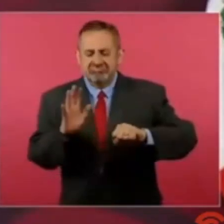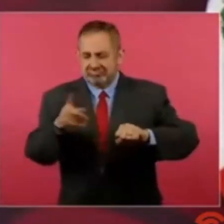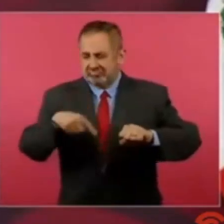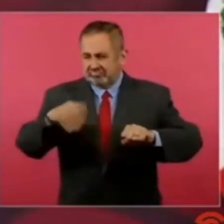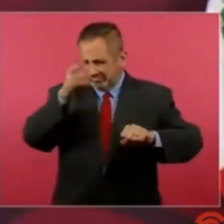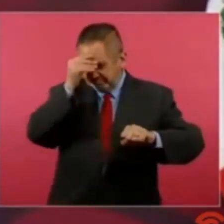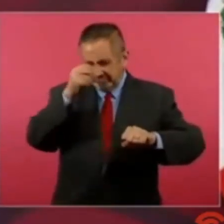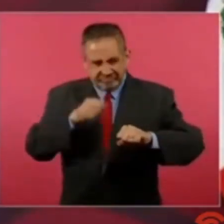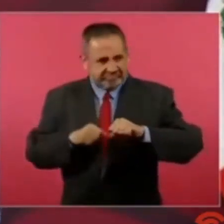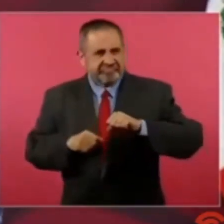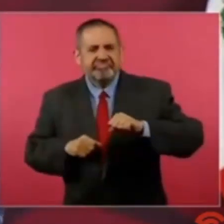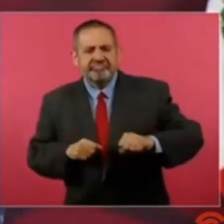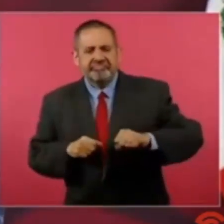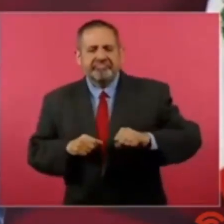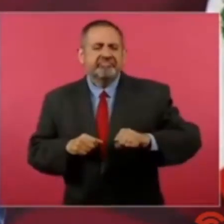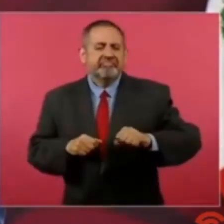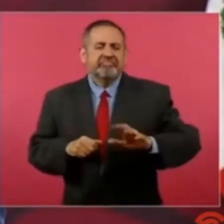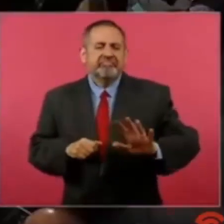está